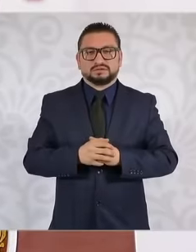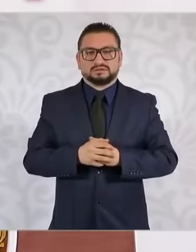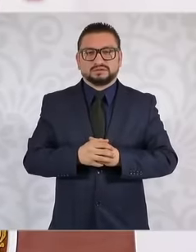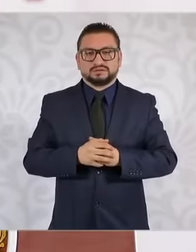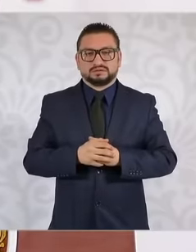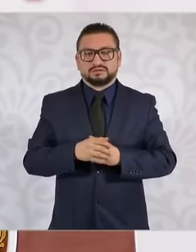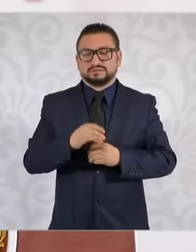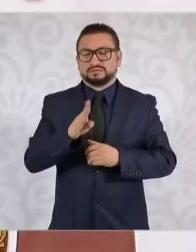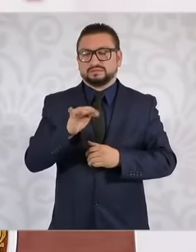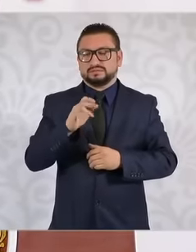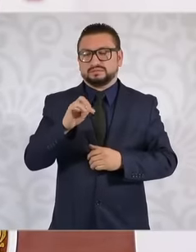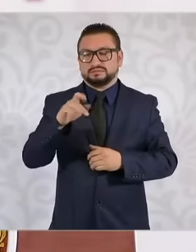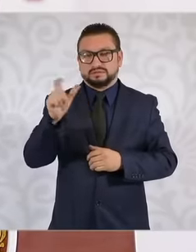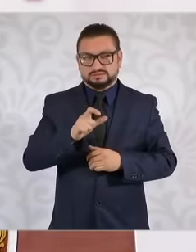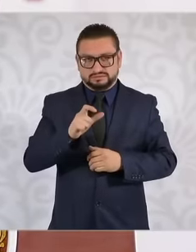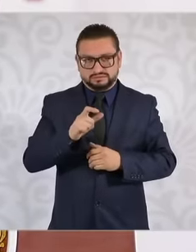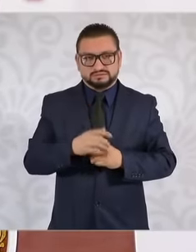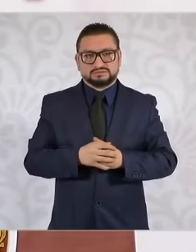Birmex,